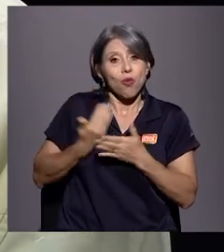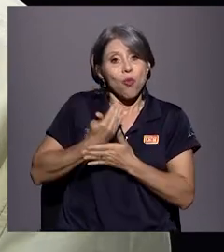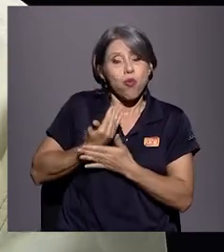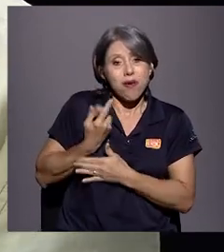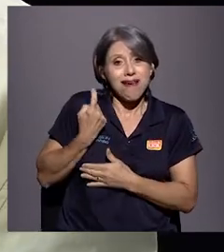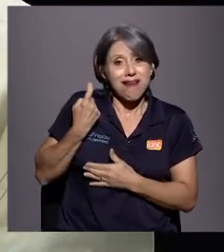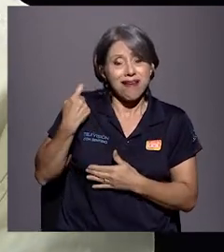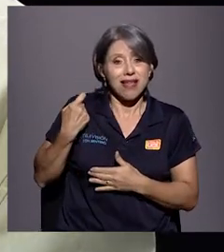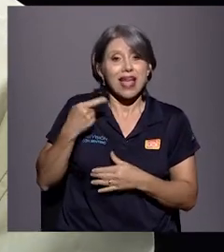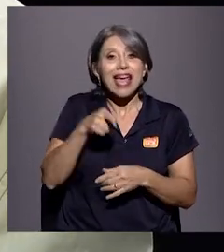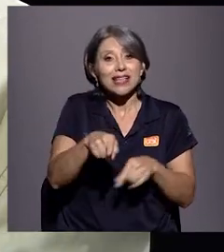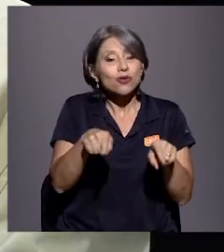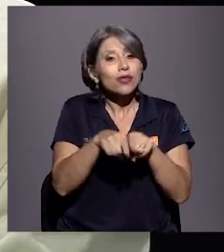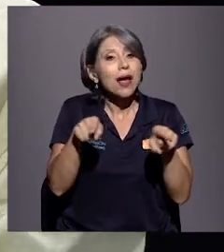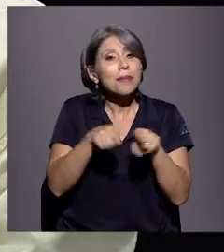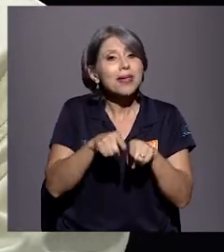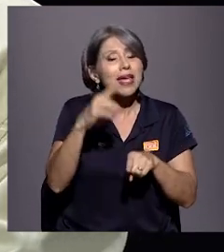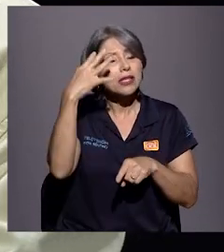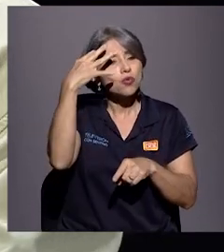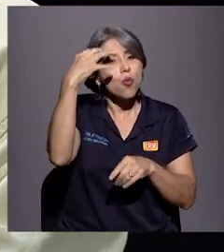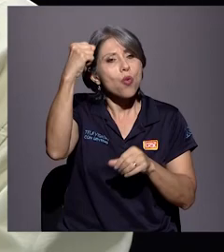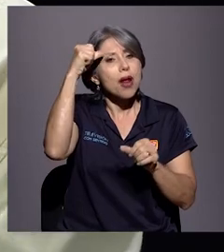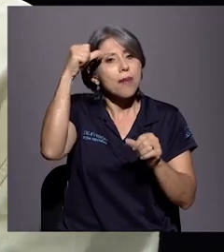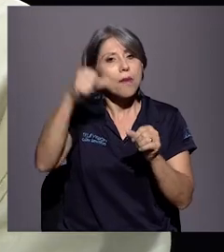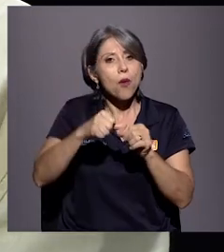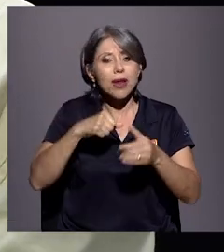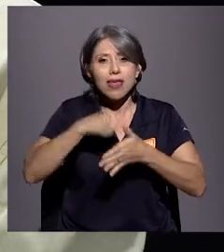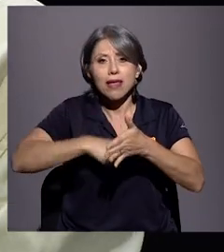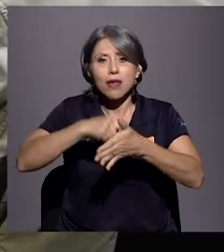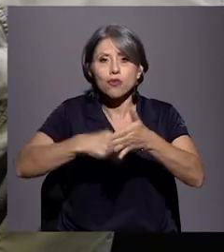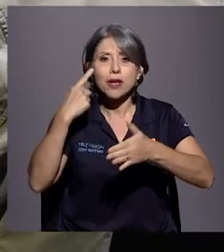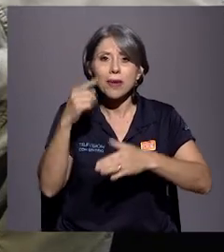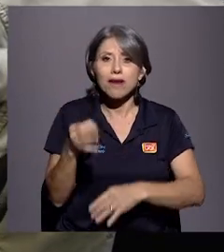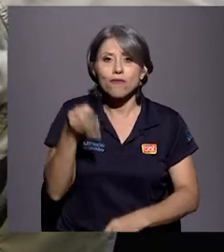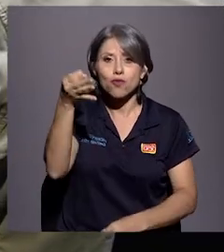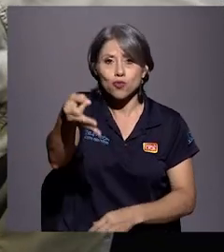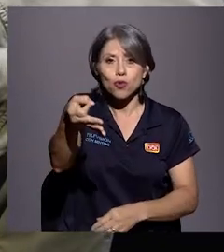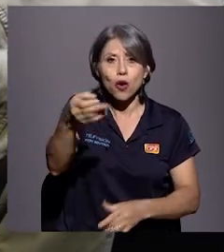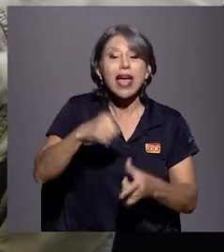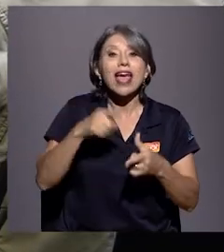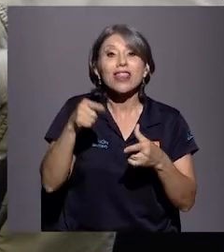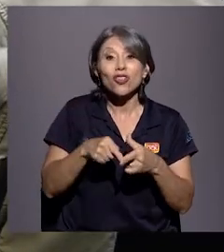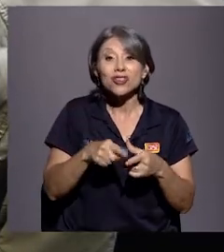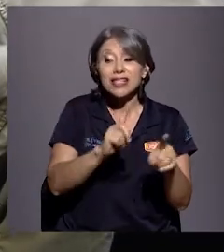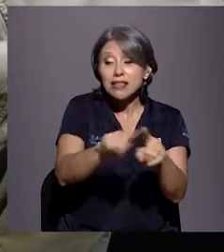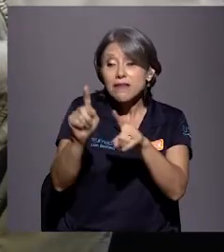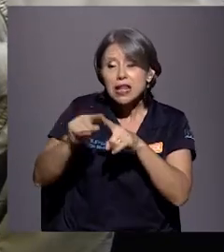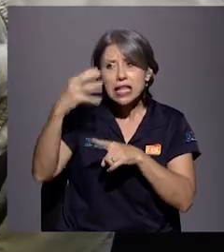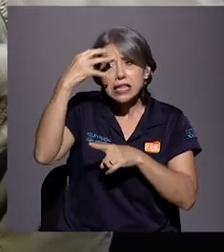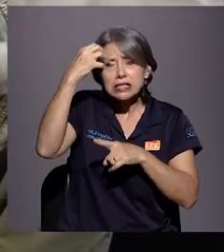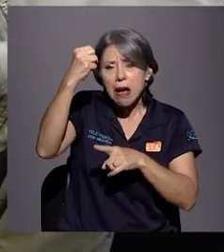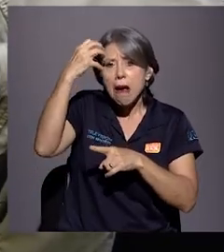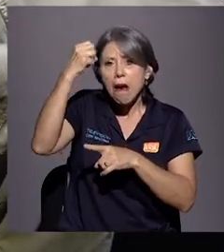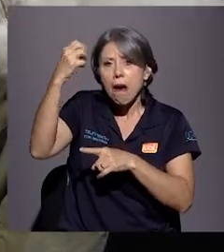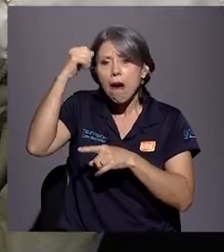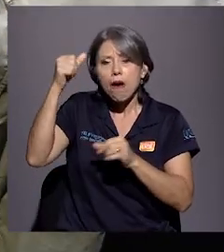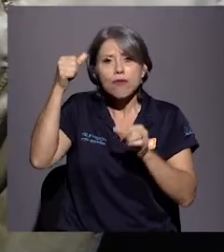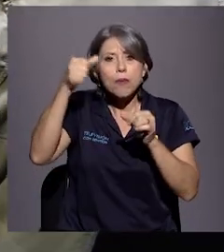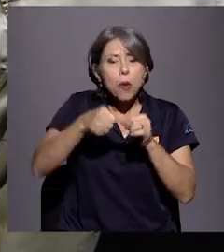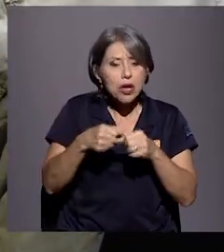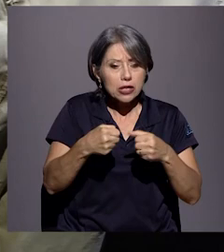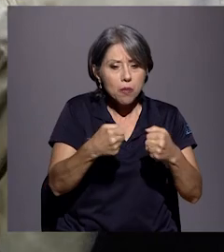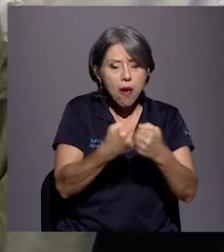eso es también una memoria de lucha para el futuro. Entonces, hay aquí un choque de memorias y que